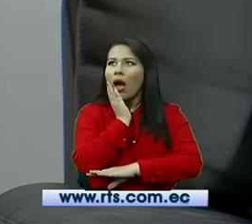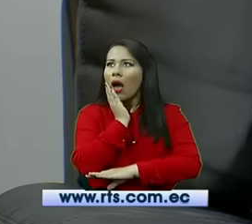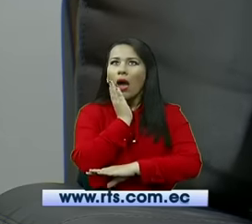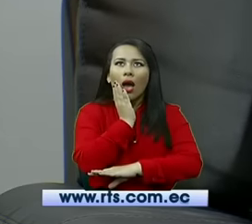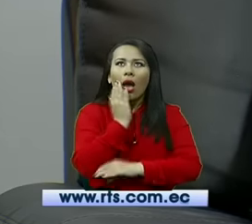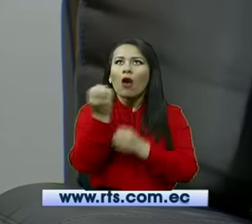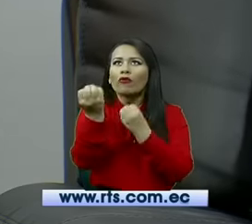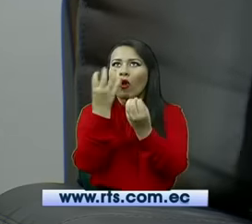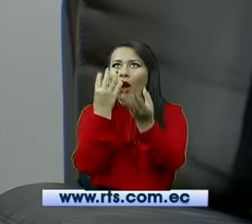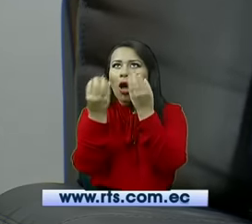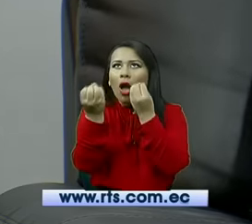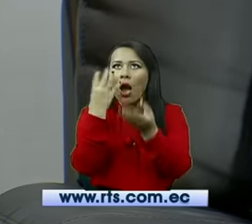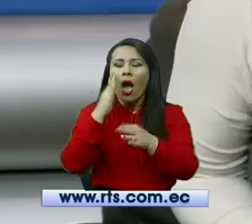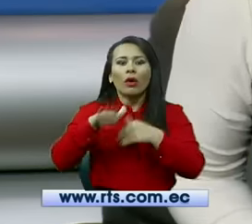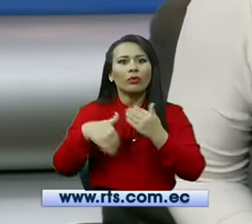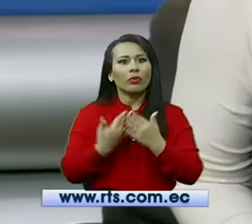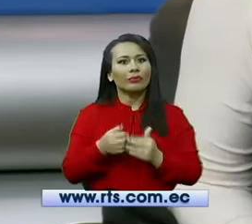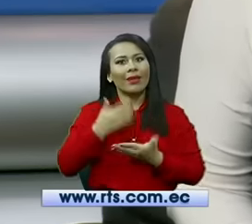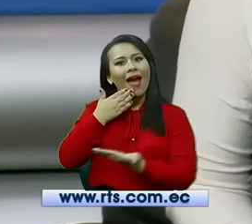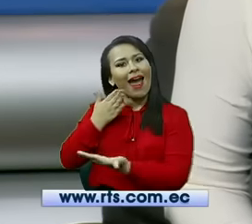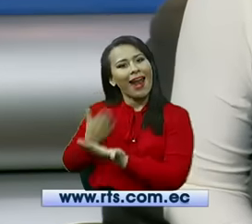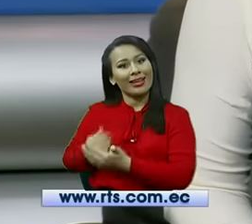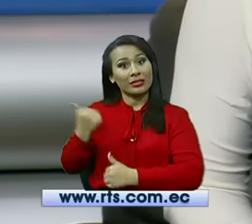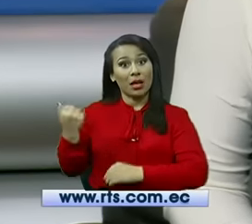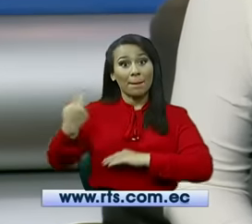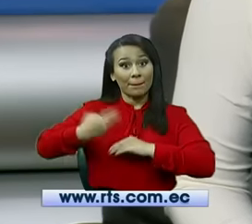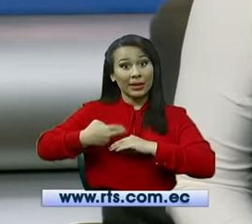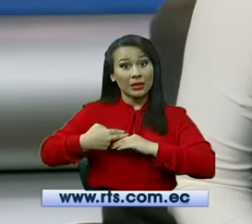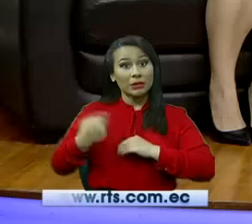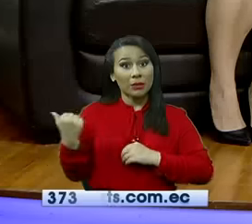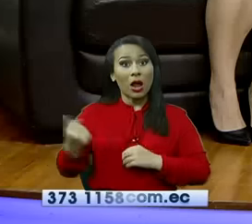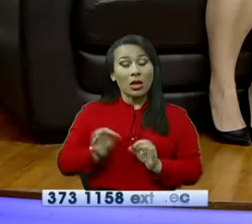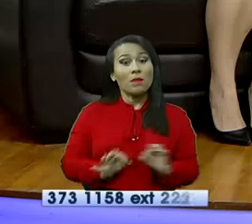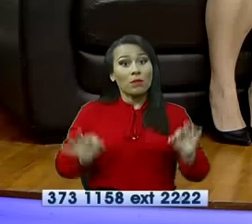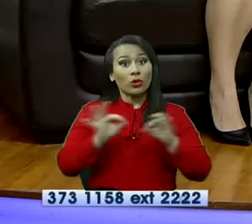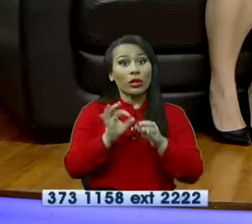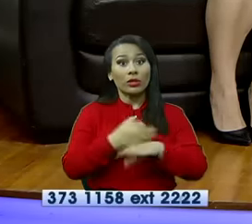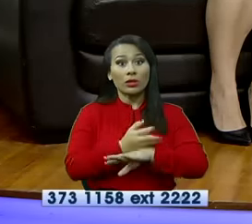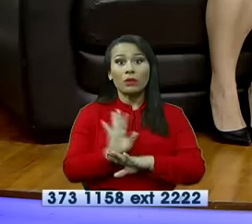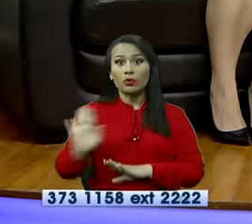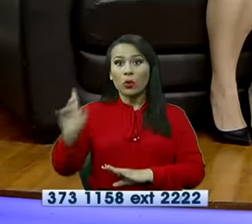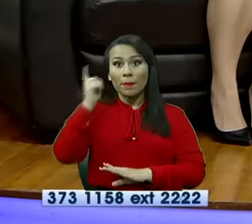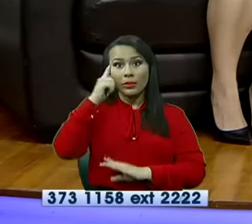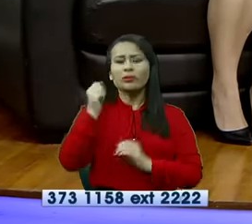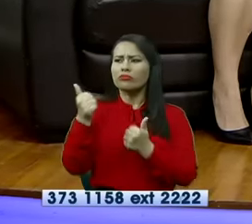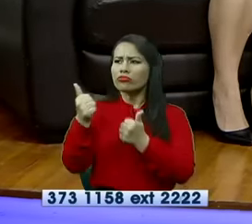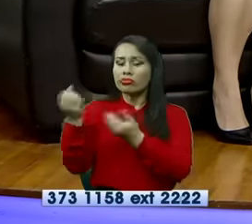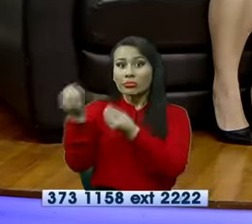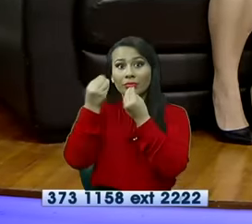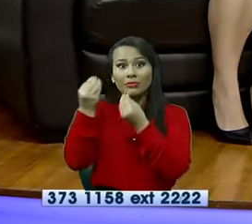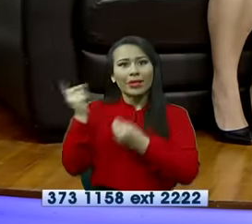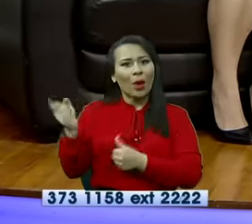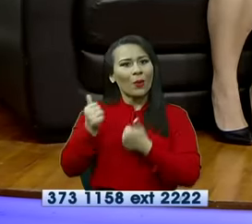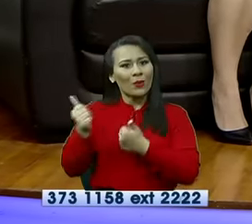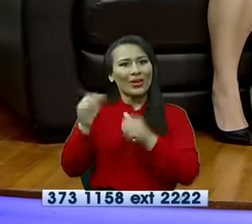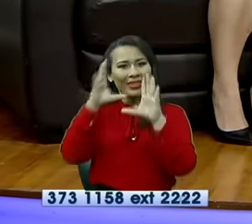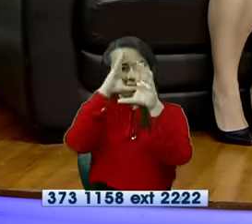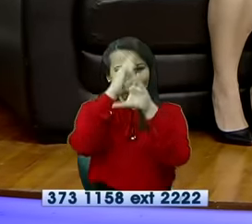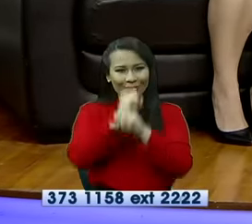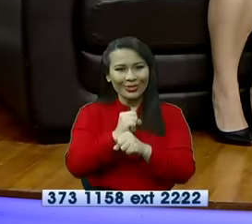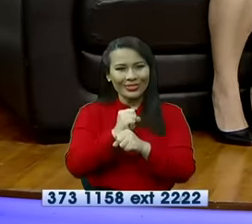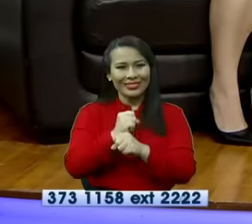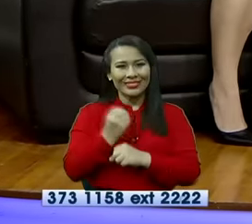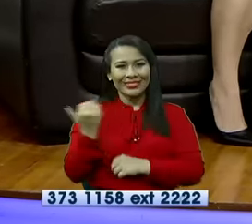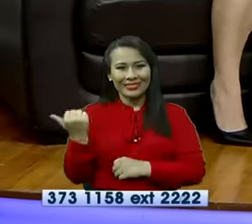información independiente Muchísimas gracias por su presencia ha sido un tiempo muy valioso y sus criterios muy orientadores que tenga una buena noche mi querido